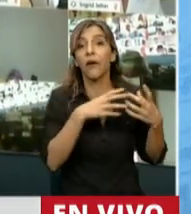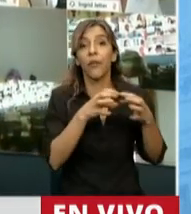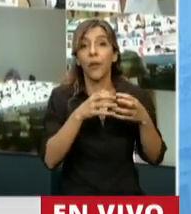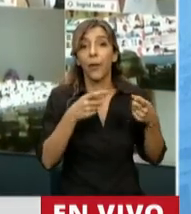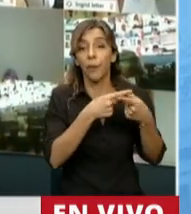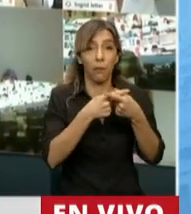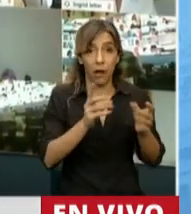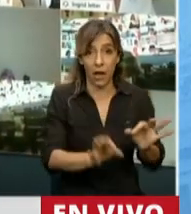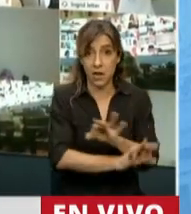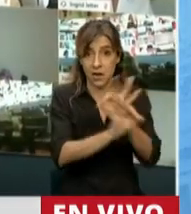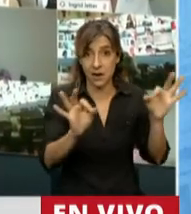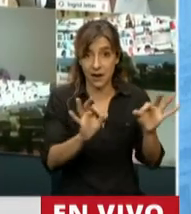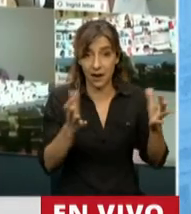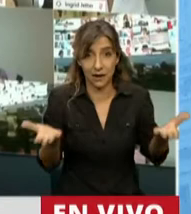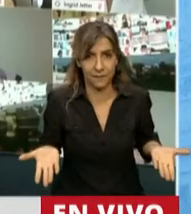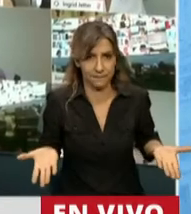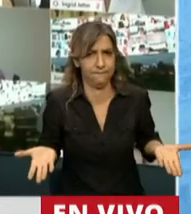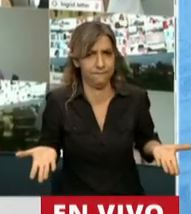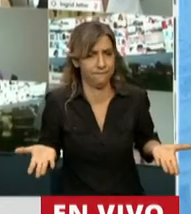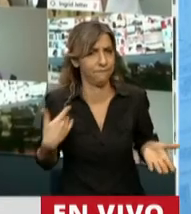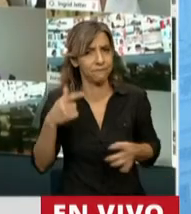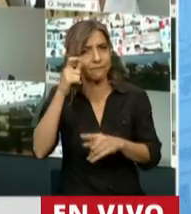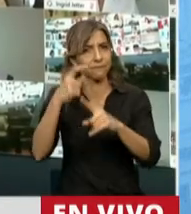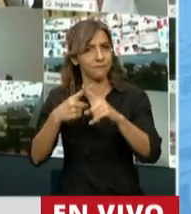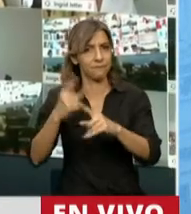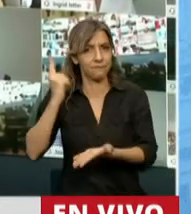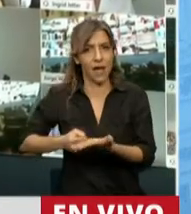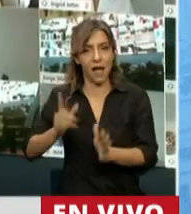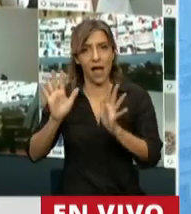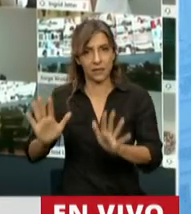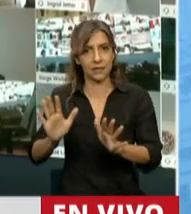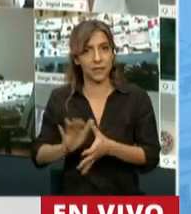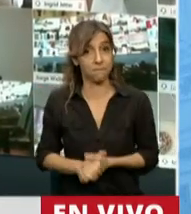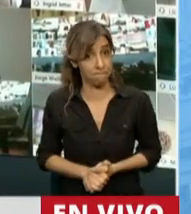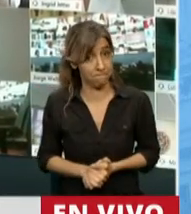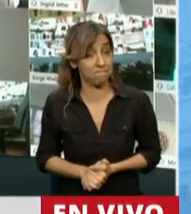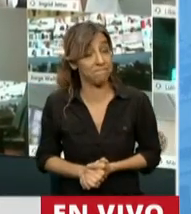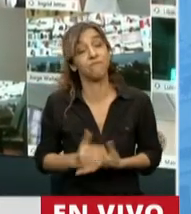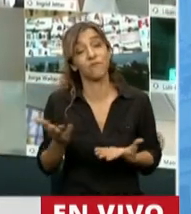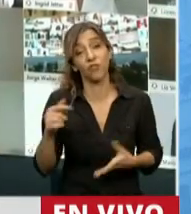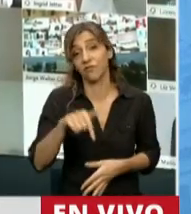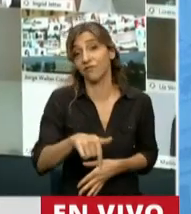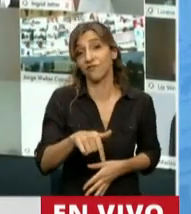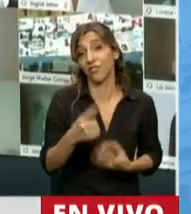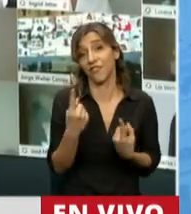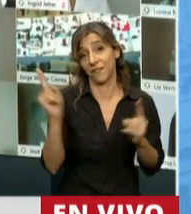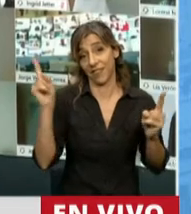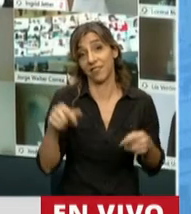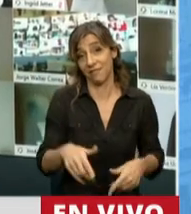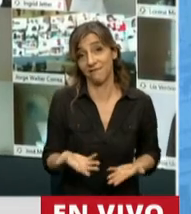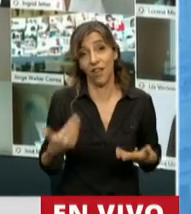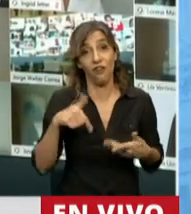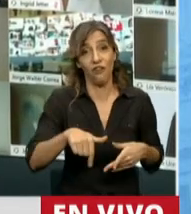deliberadamente y unilateralmente el expresidente la decisión. Y, señor presidente, no puedo dejar